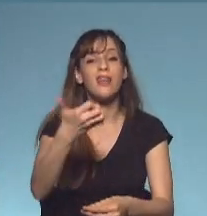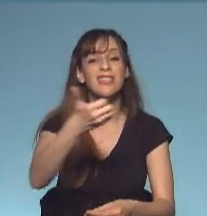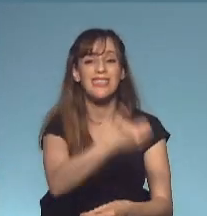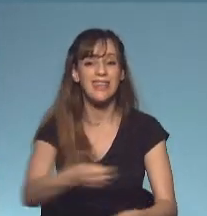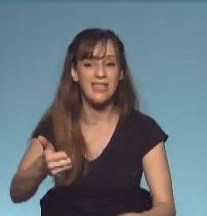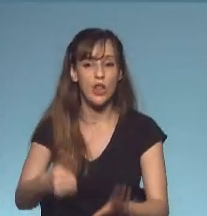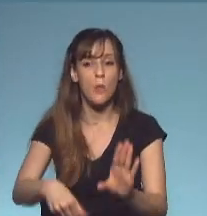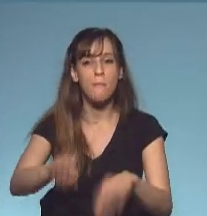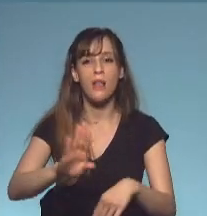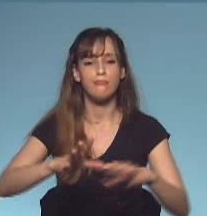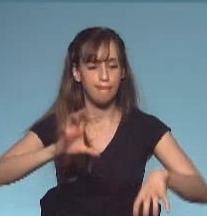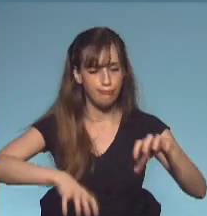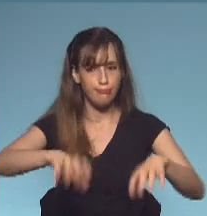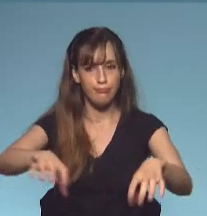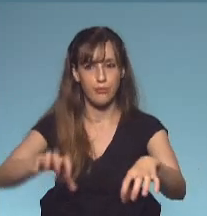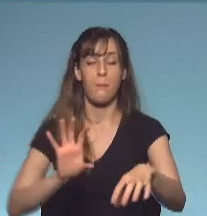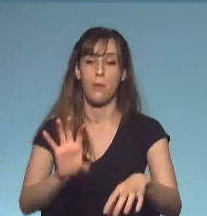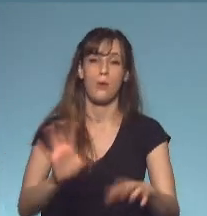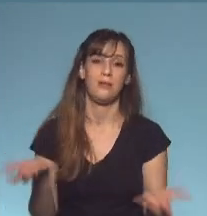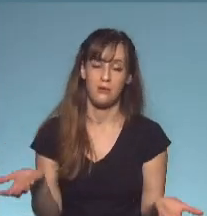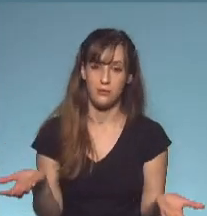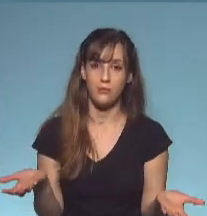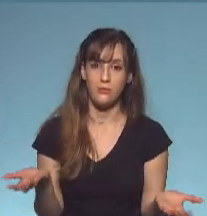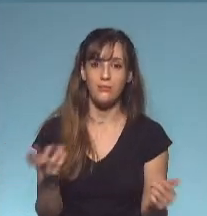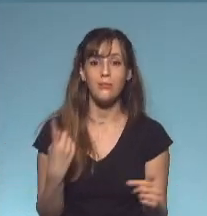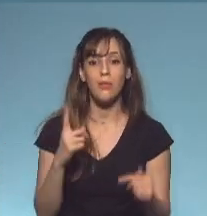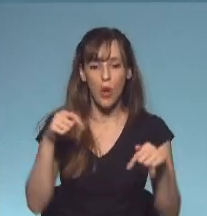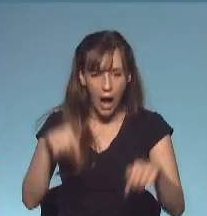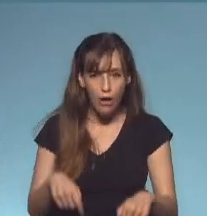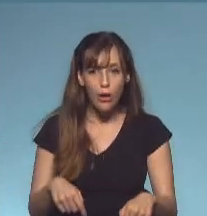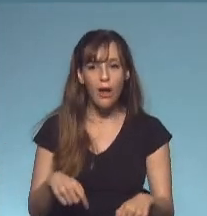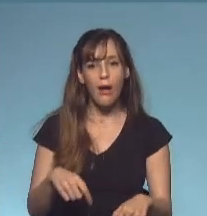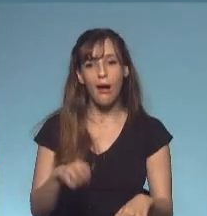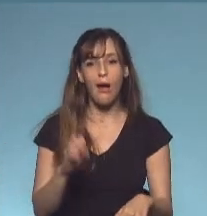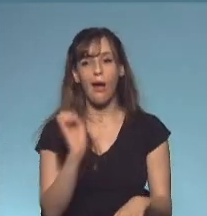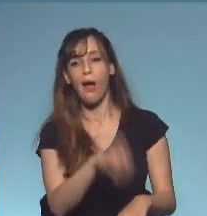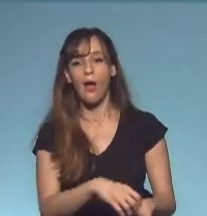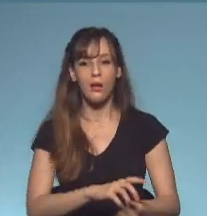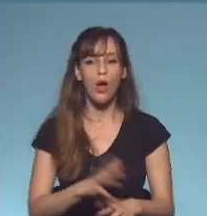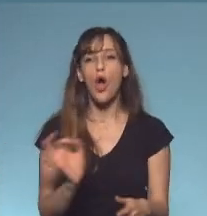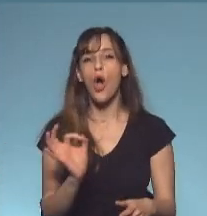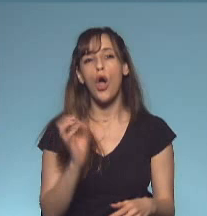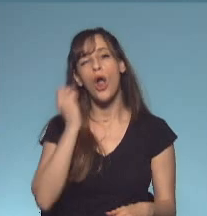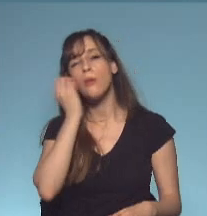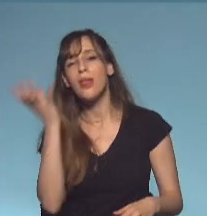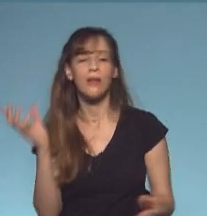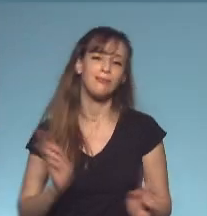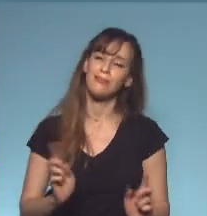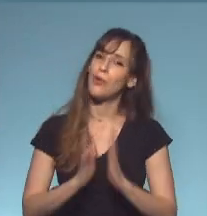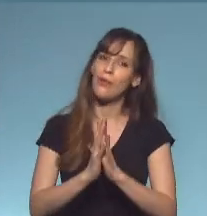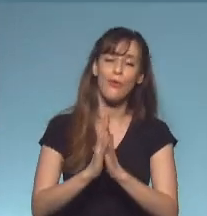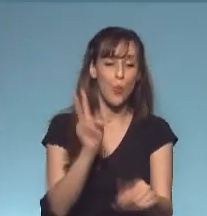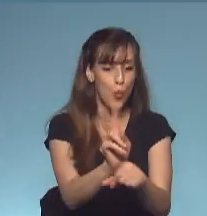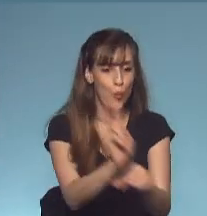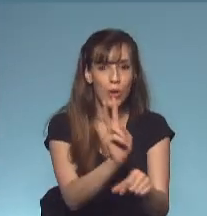toda la provincia. Pero no podemos descuidarnos ahora. Descuidarnos porque no podemos dejar que se desborde nuestro